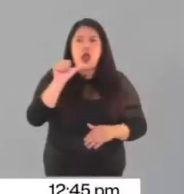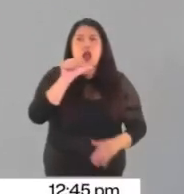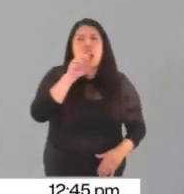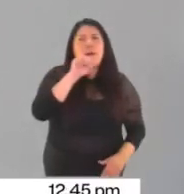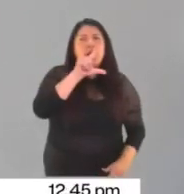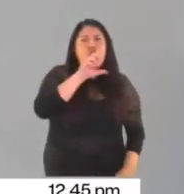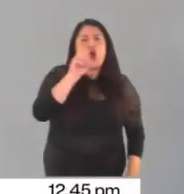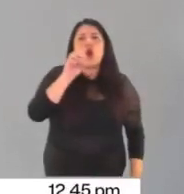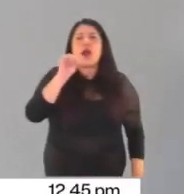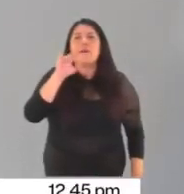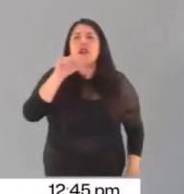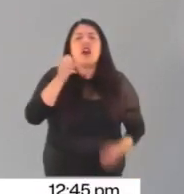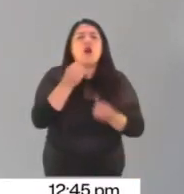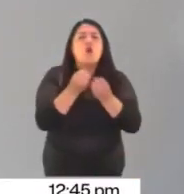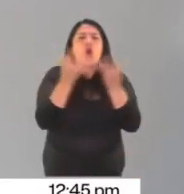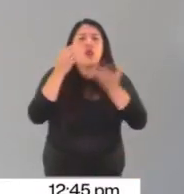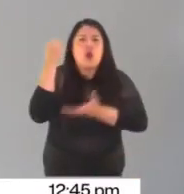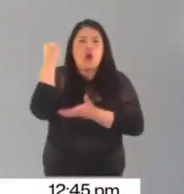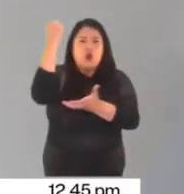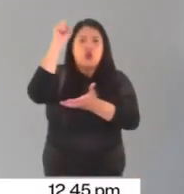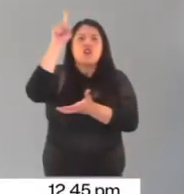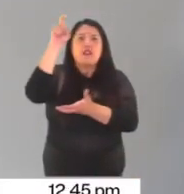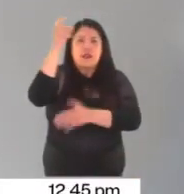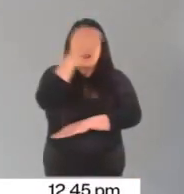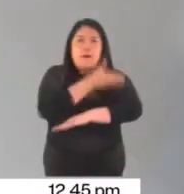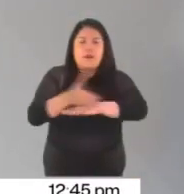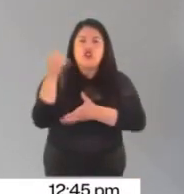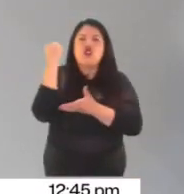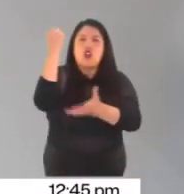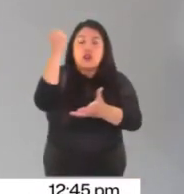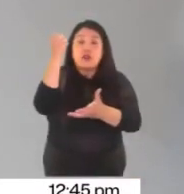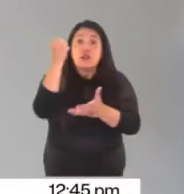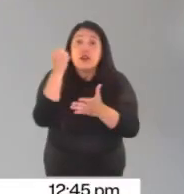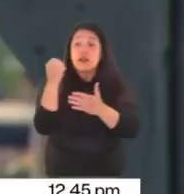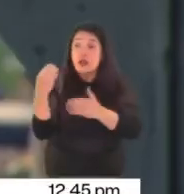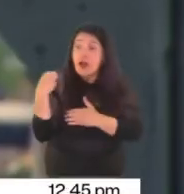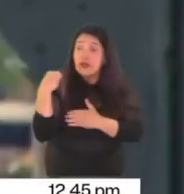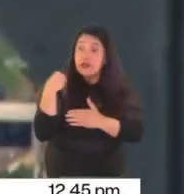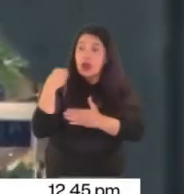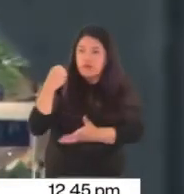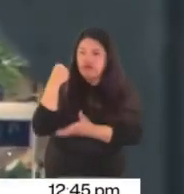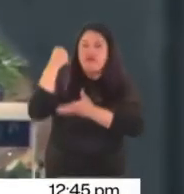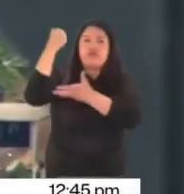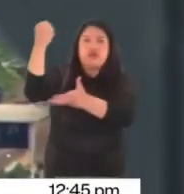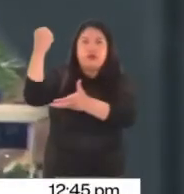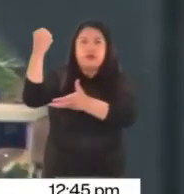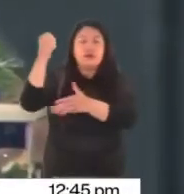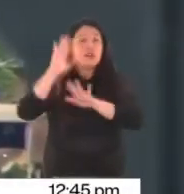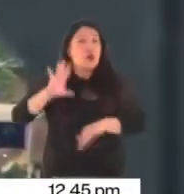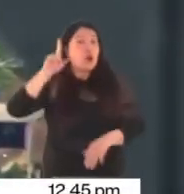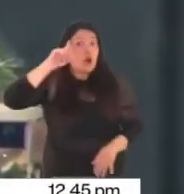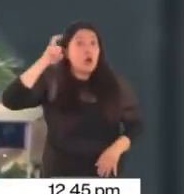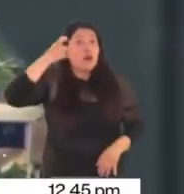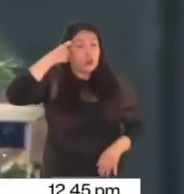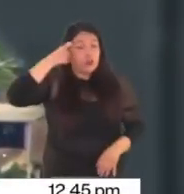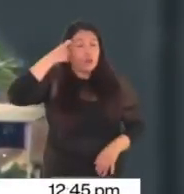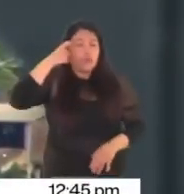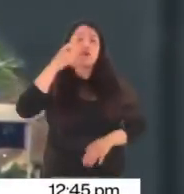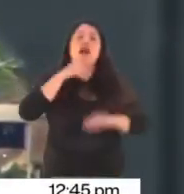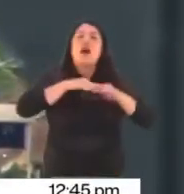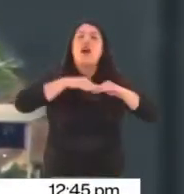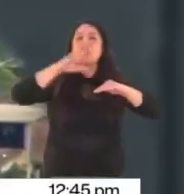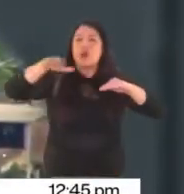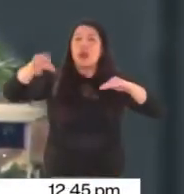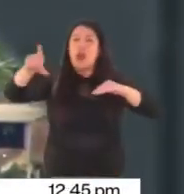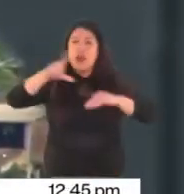recompensa hasta 60 millones de pesos para quien dé información sobre su paradero. Según la gobernación de Antioquia, sería cabecilla